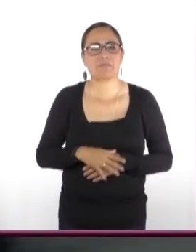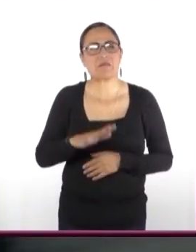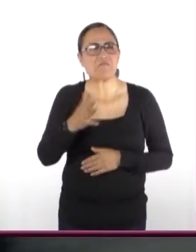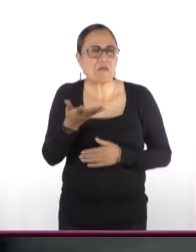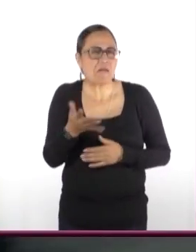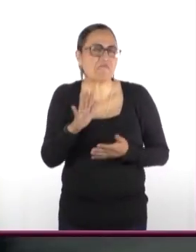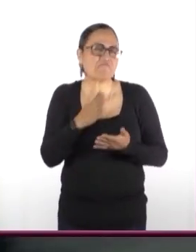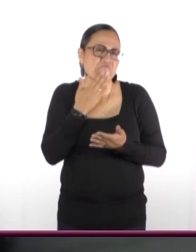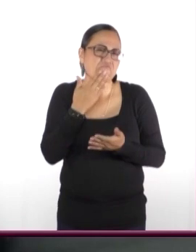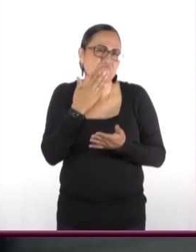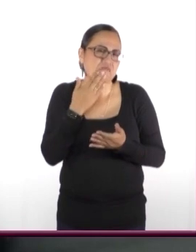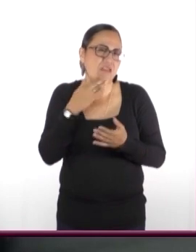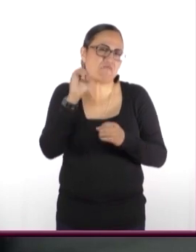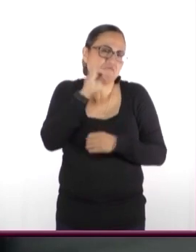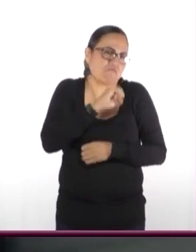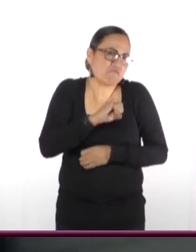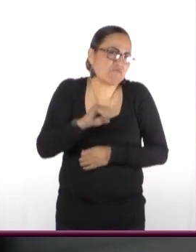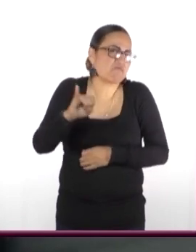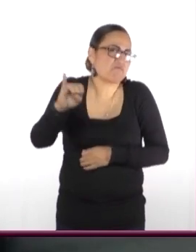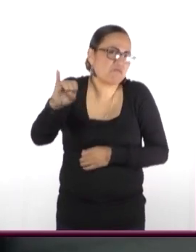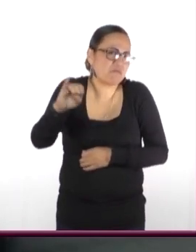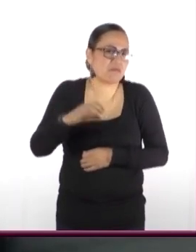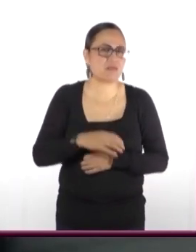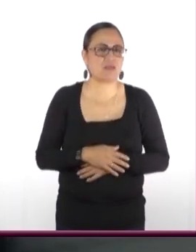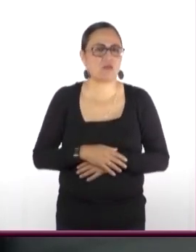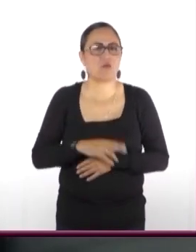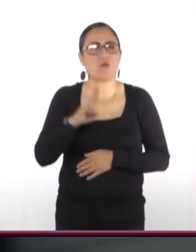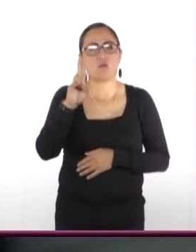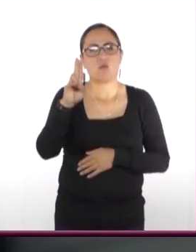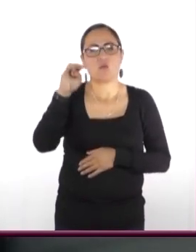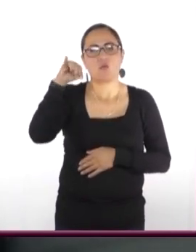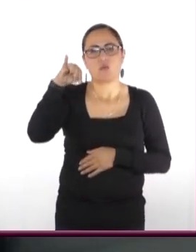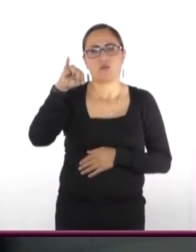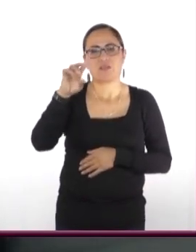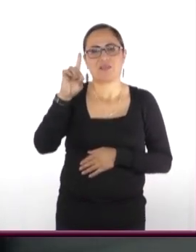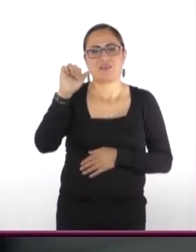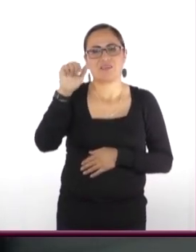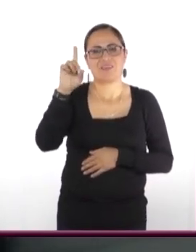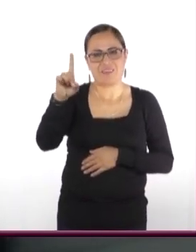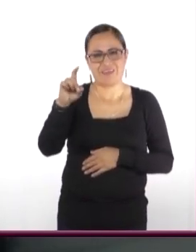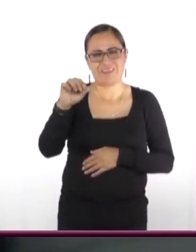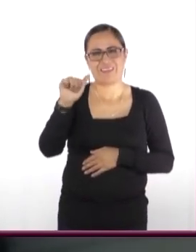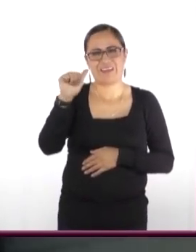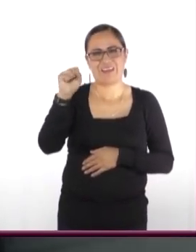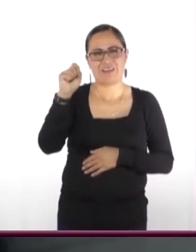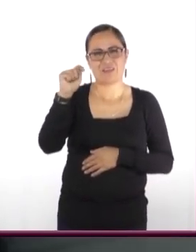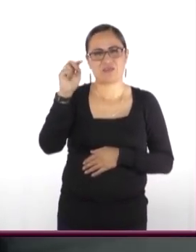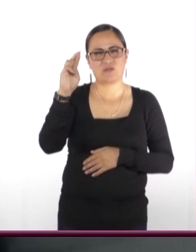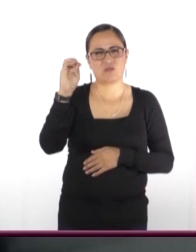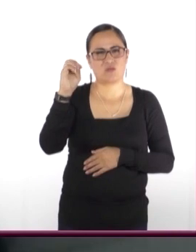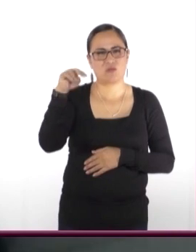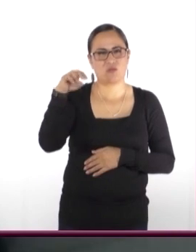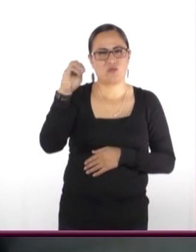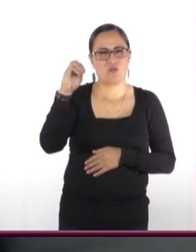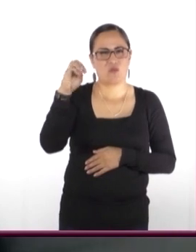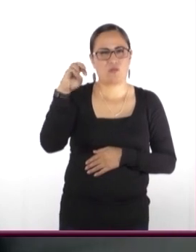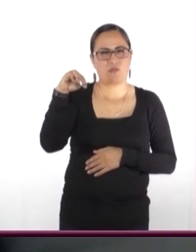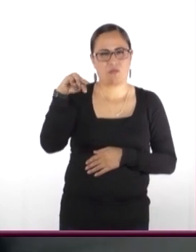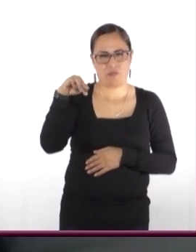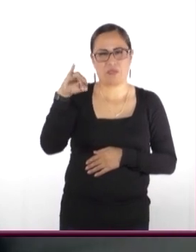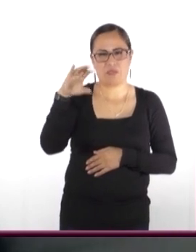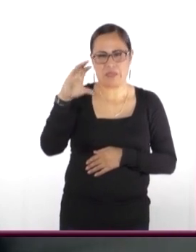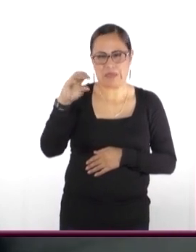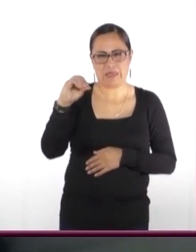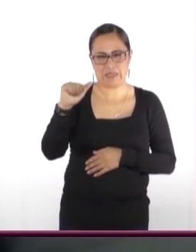una cantidad modesta. Por cierto, la unidad astronómica es una unidad muy importante, ¿verdad?